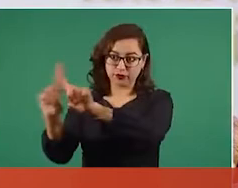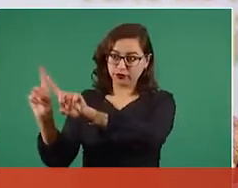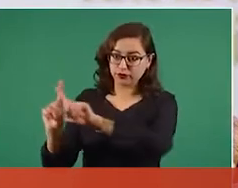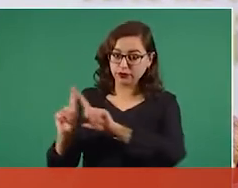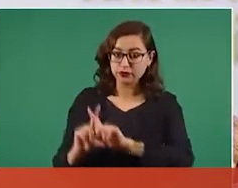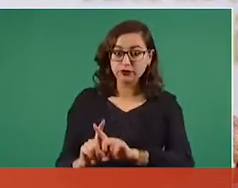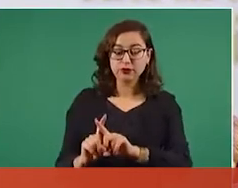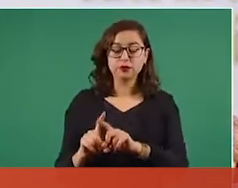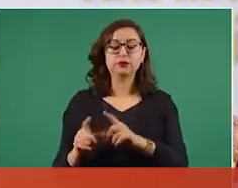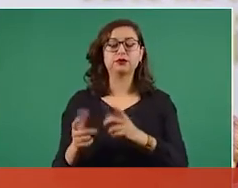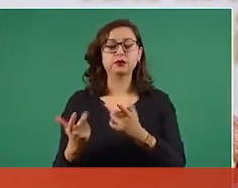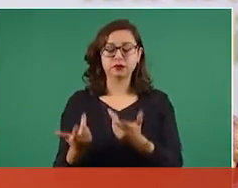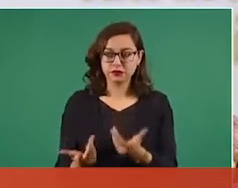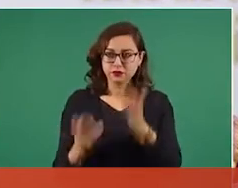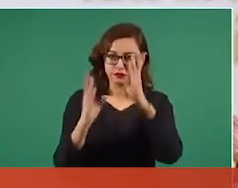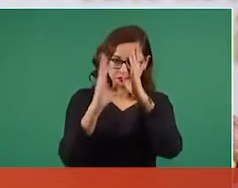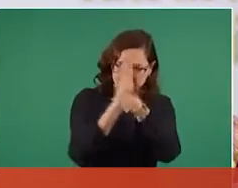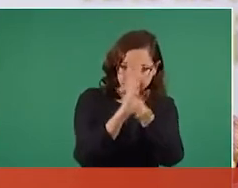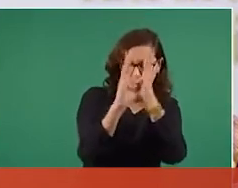Entonces,